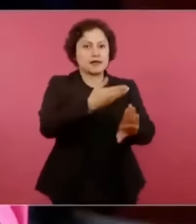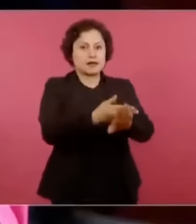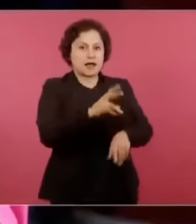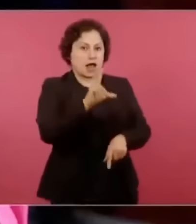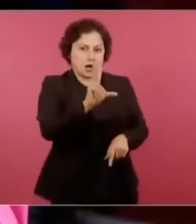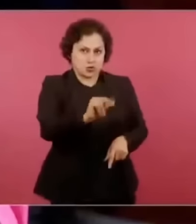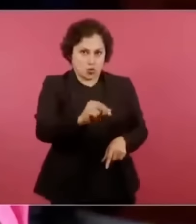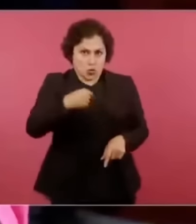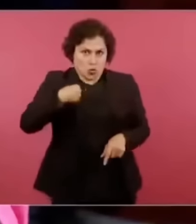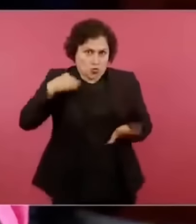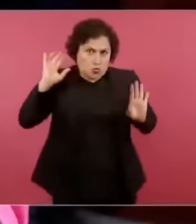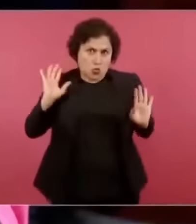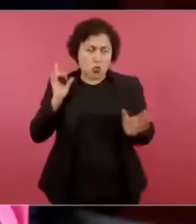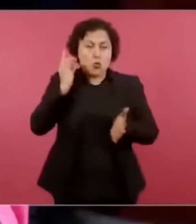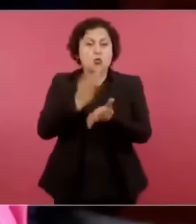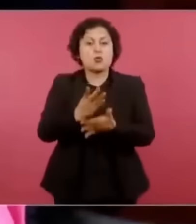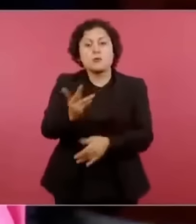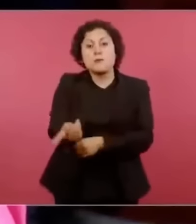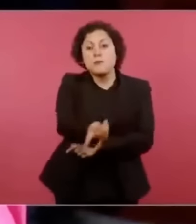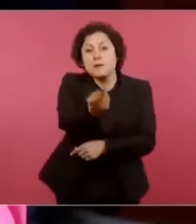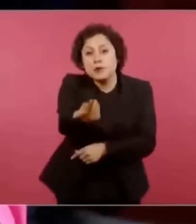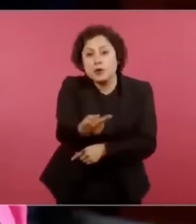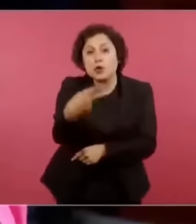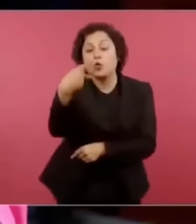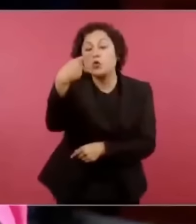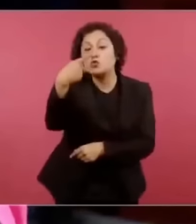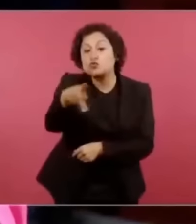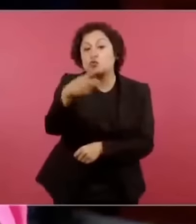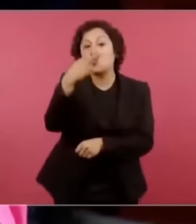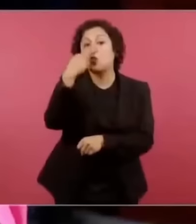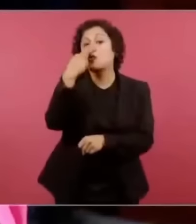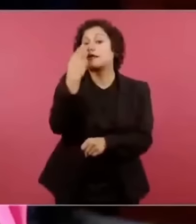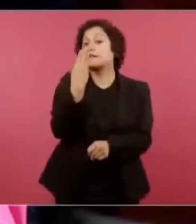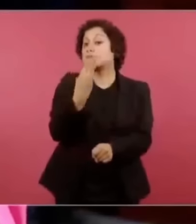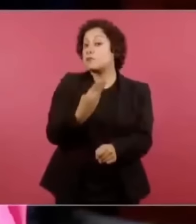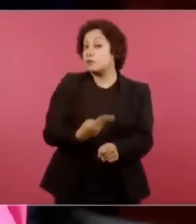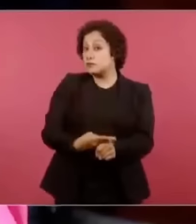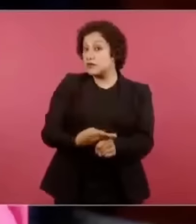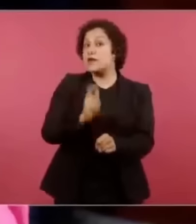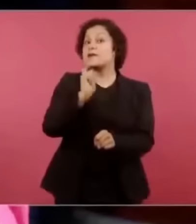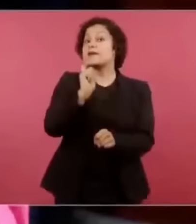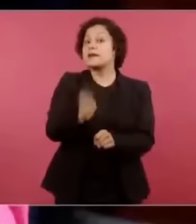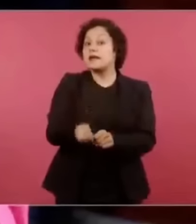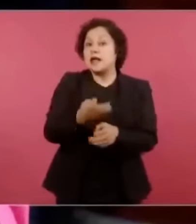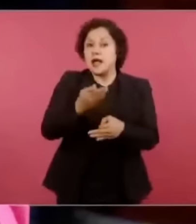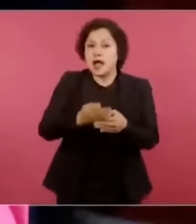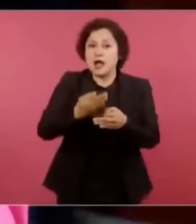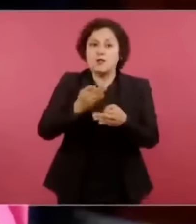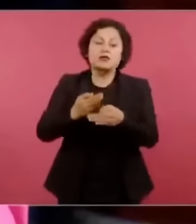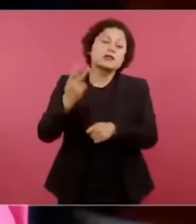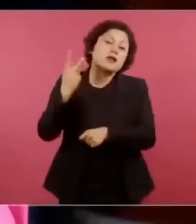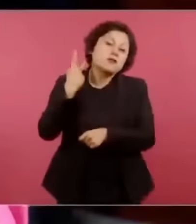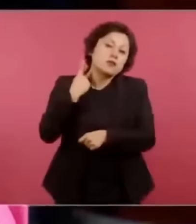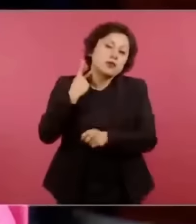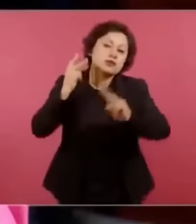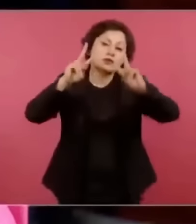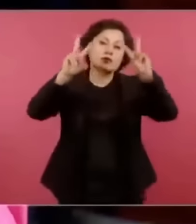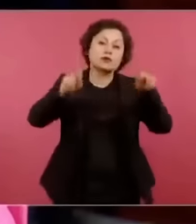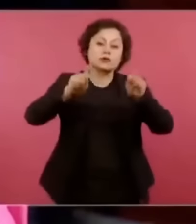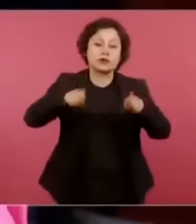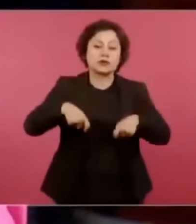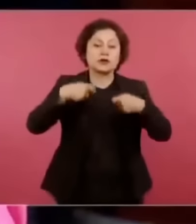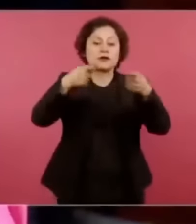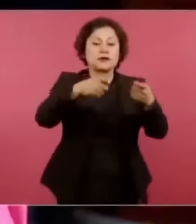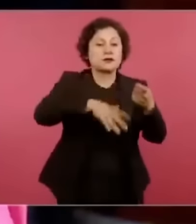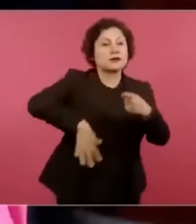era, o sea, su responsabilidad social sobre la herencia que le está dejando política, sí, no, a los sonorenses. No, y porque mucha… se trajo